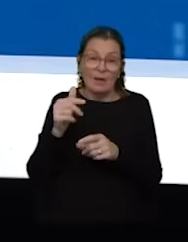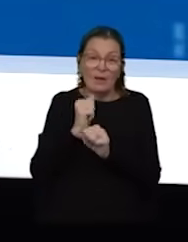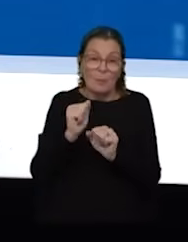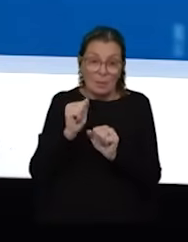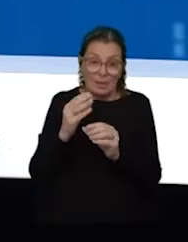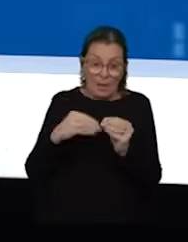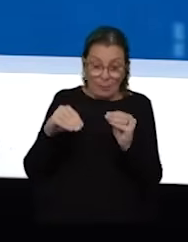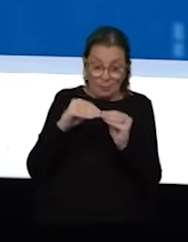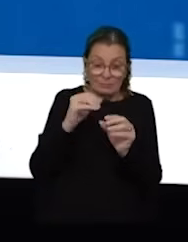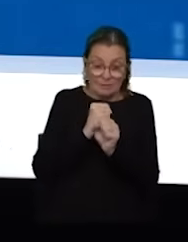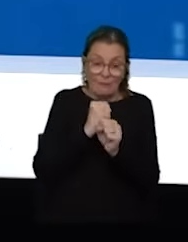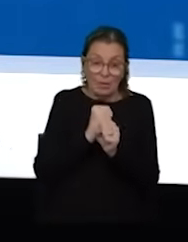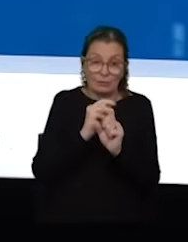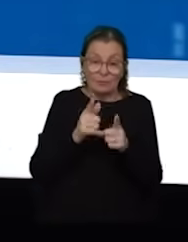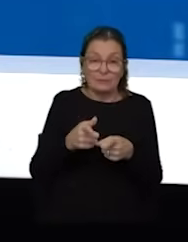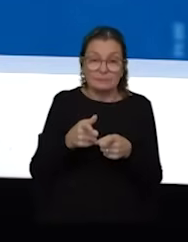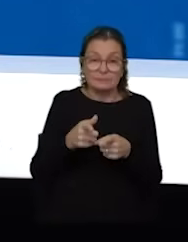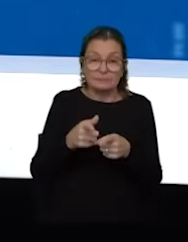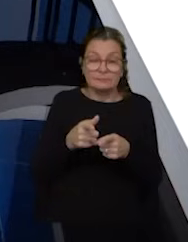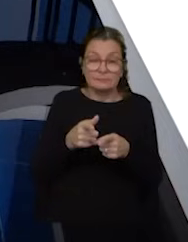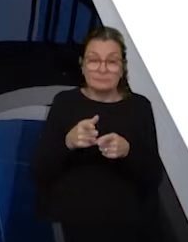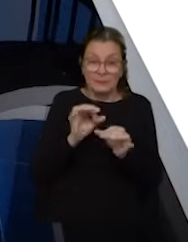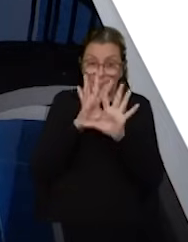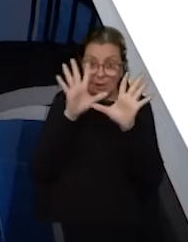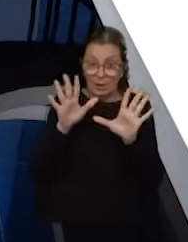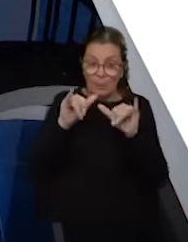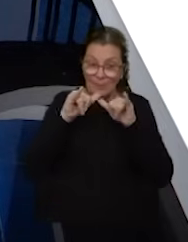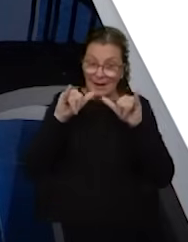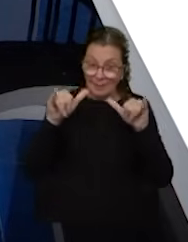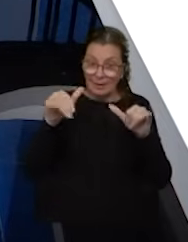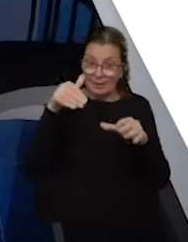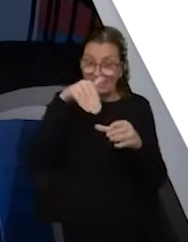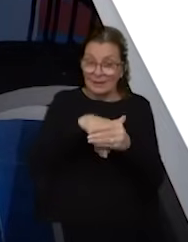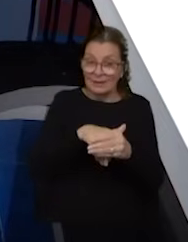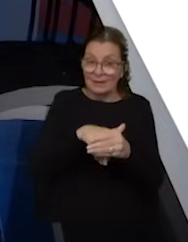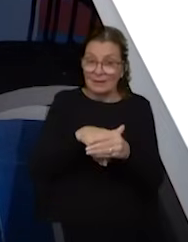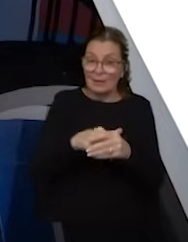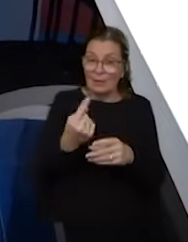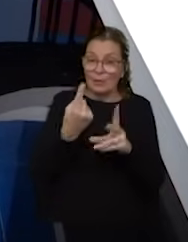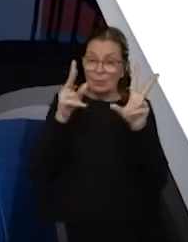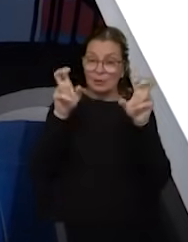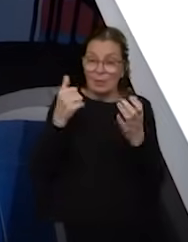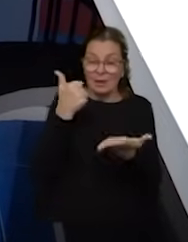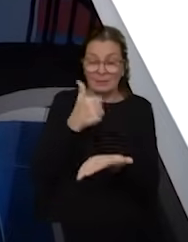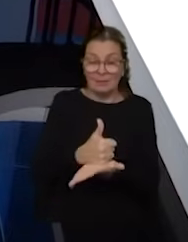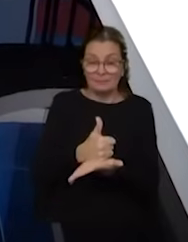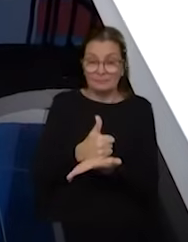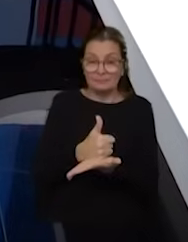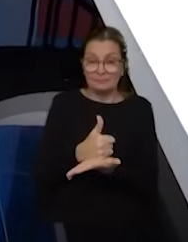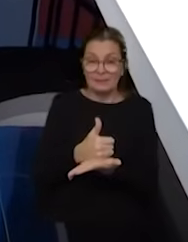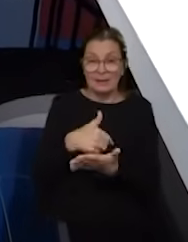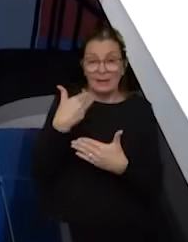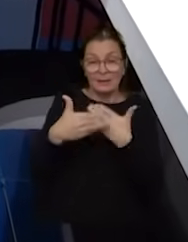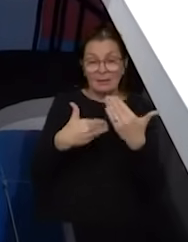complementar ese trabajo no estamos queda claro en plena campaña electoral y hay un tema que está presente no que sigue estando